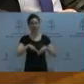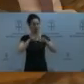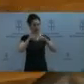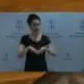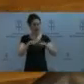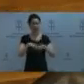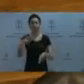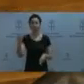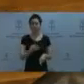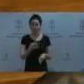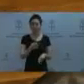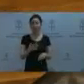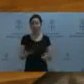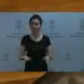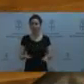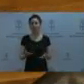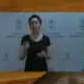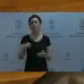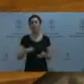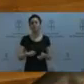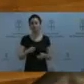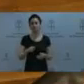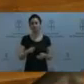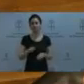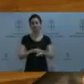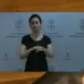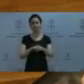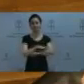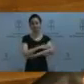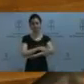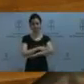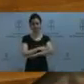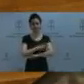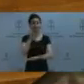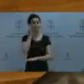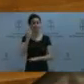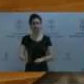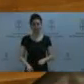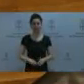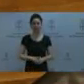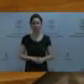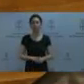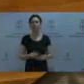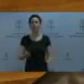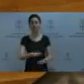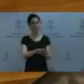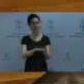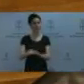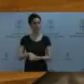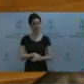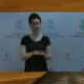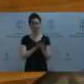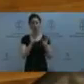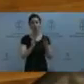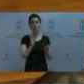ministra, usted hablaba de las diferencias que había en el seno del Gobierno del Partido